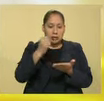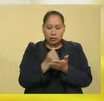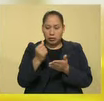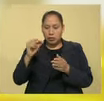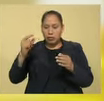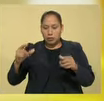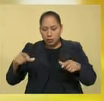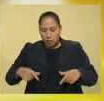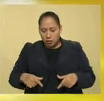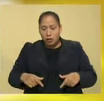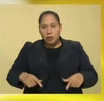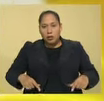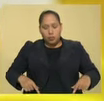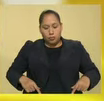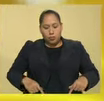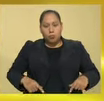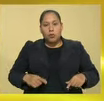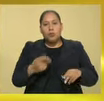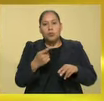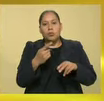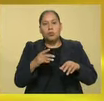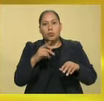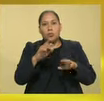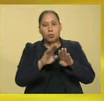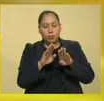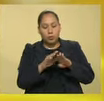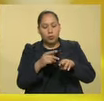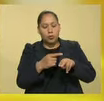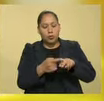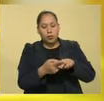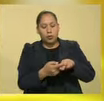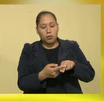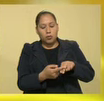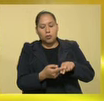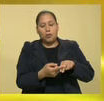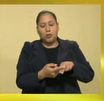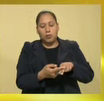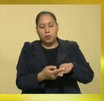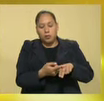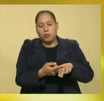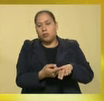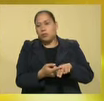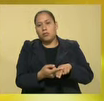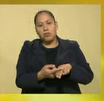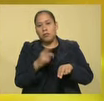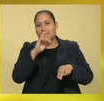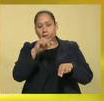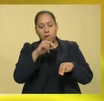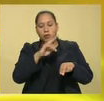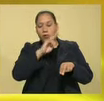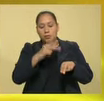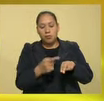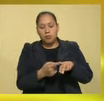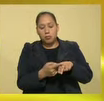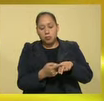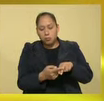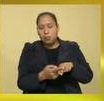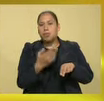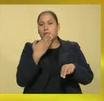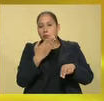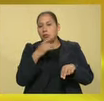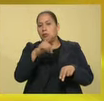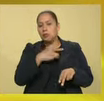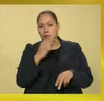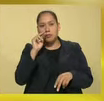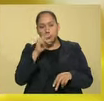la verdad es que te va a quedar casi arriba la rodilla el tiro, entonces sí, bueno, si tú usas tu talla petit, pues te va a quedar ajustada perfecto y te vas a ver muy